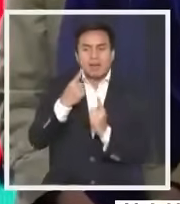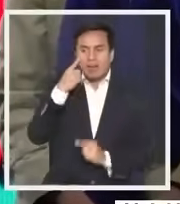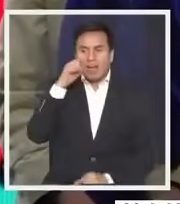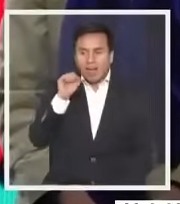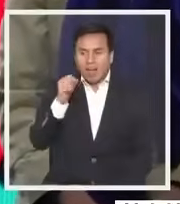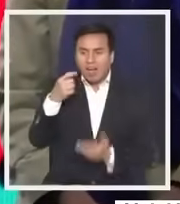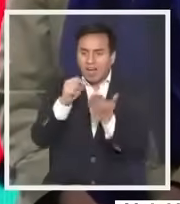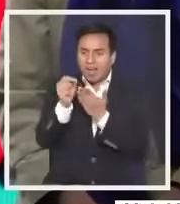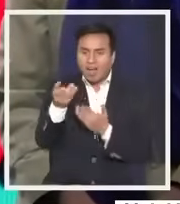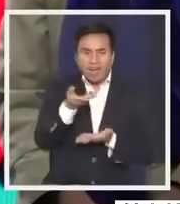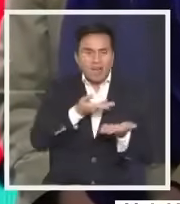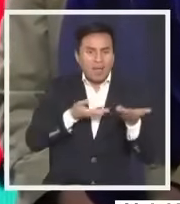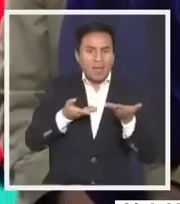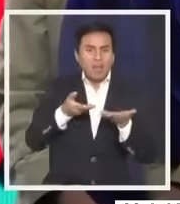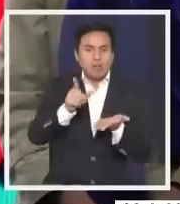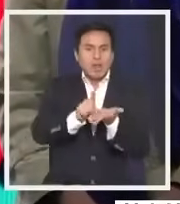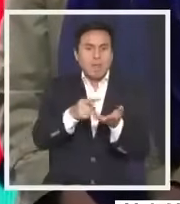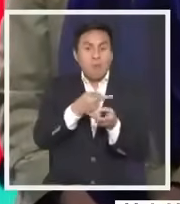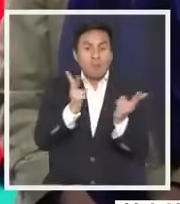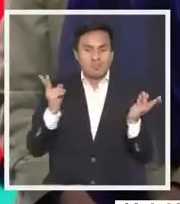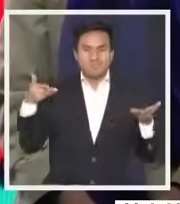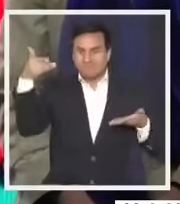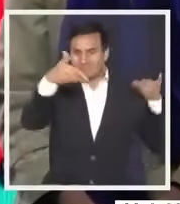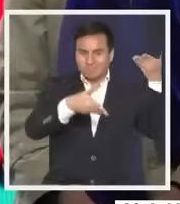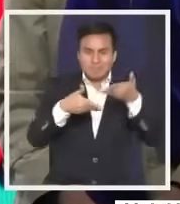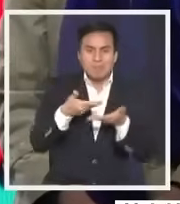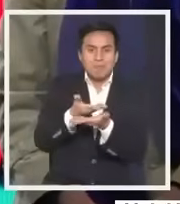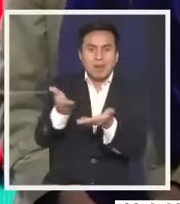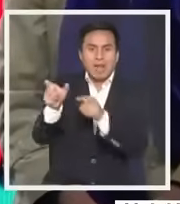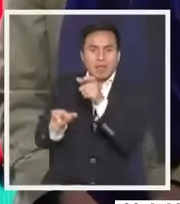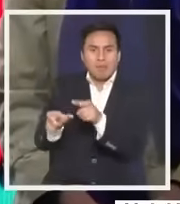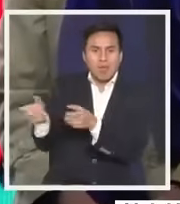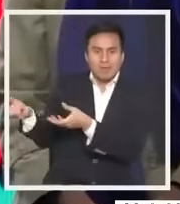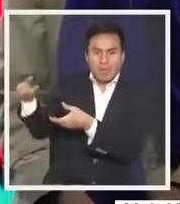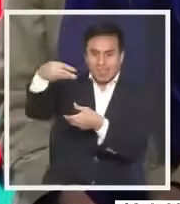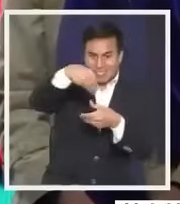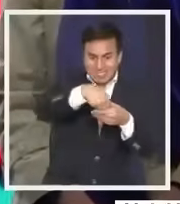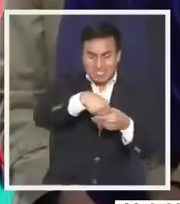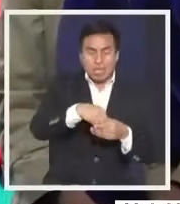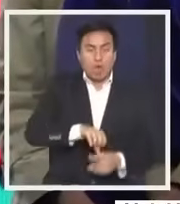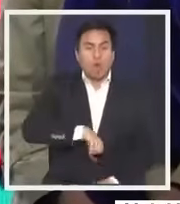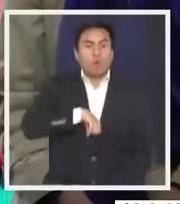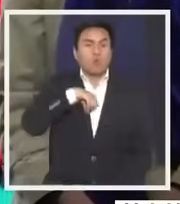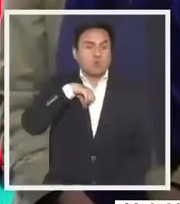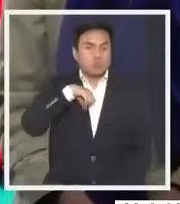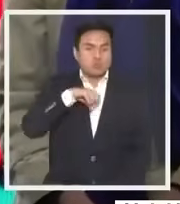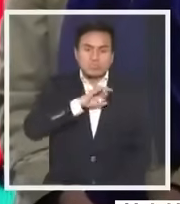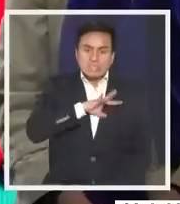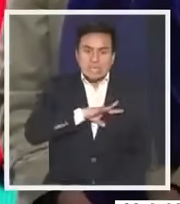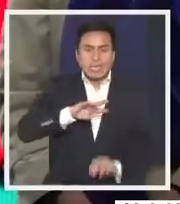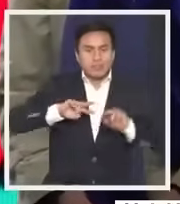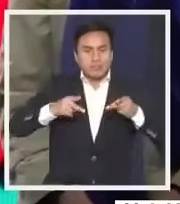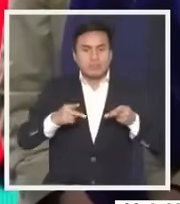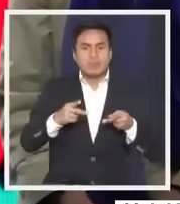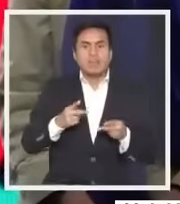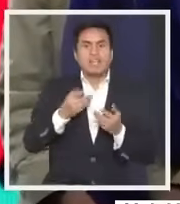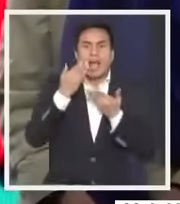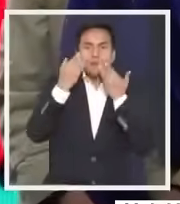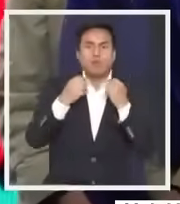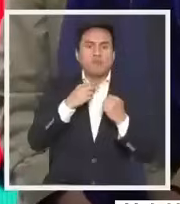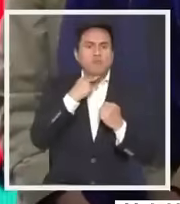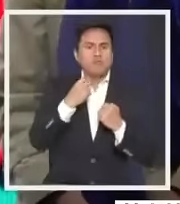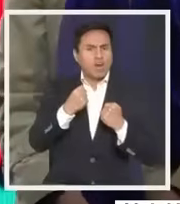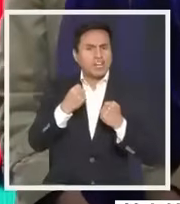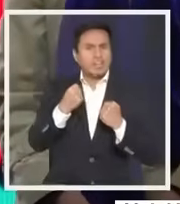reconocemos, tomamos los espacios públicos para el pueblo y nos sentimos orgullosos de ser chilenos. Cantamos con fuerza el